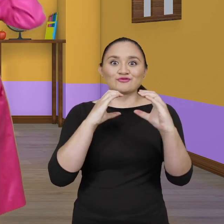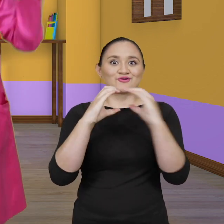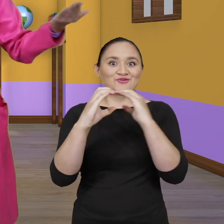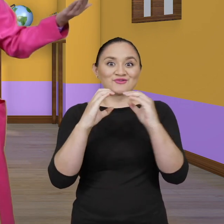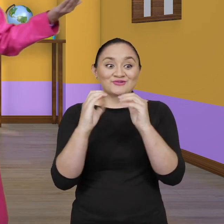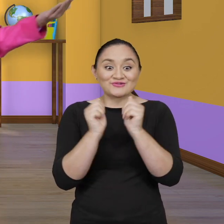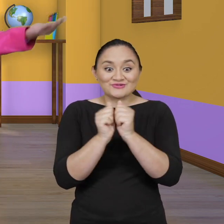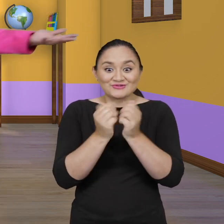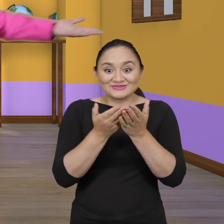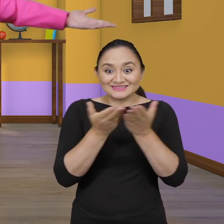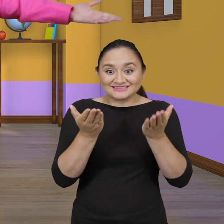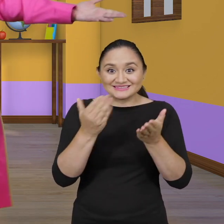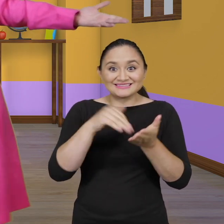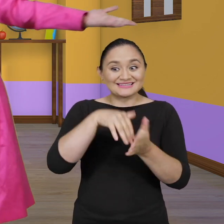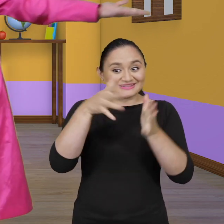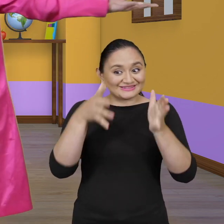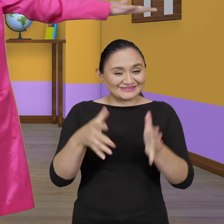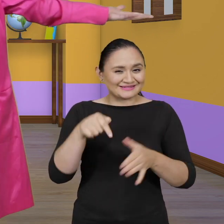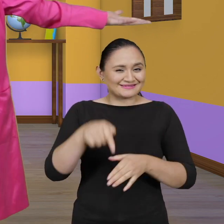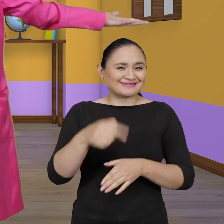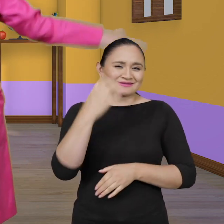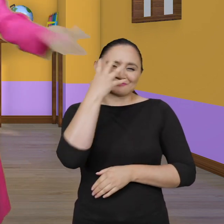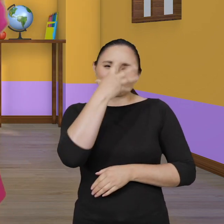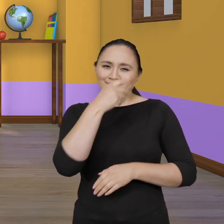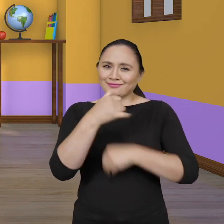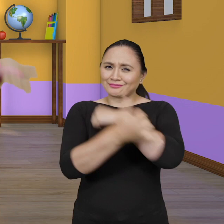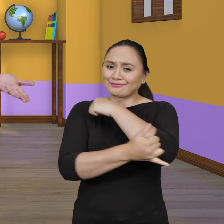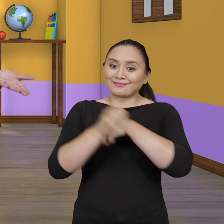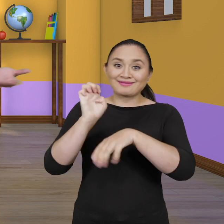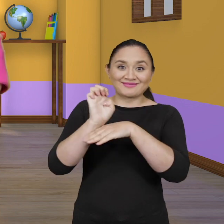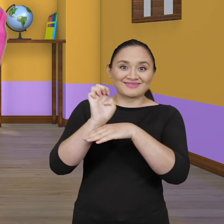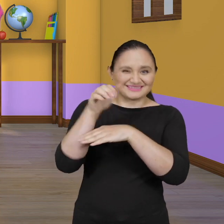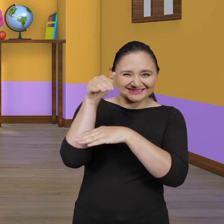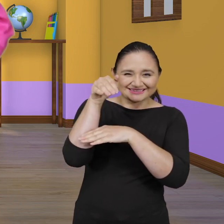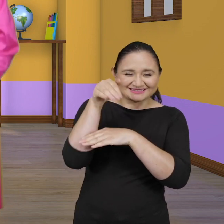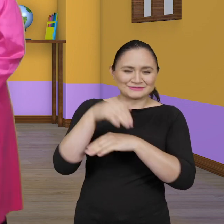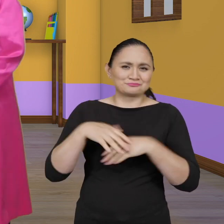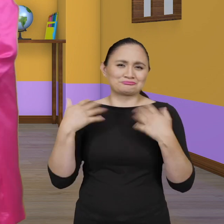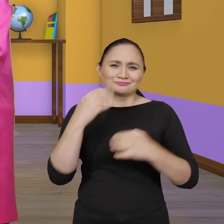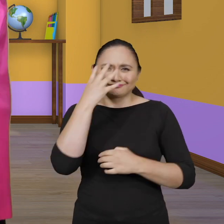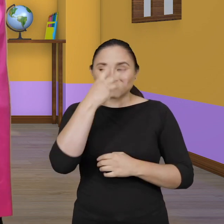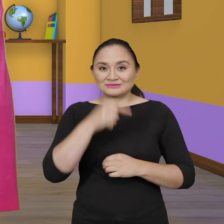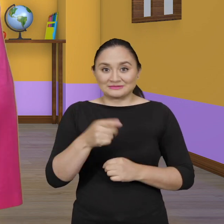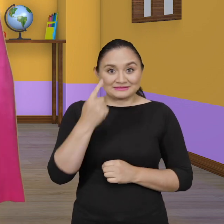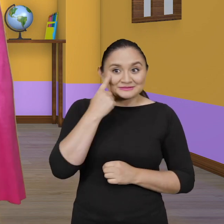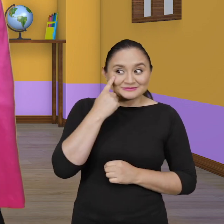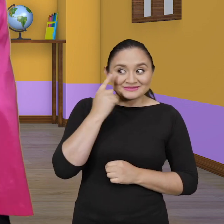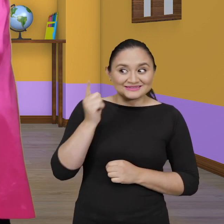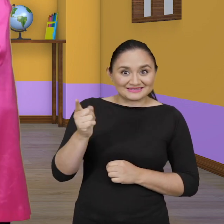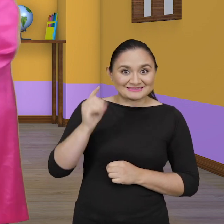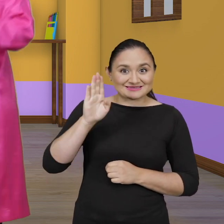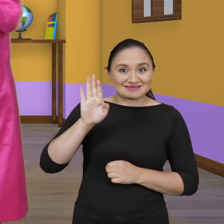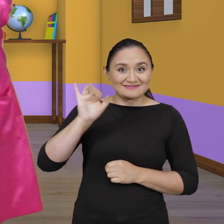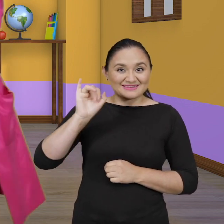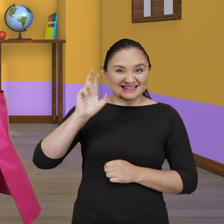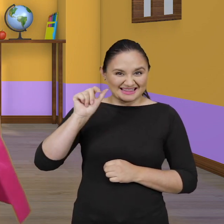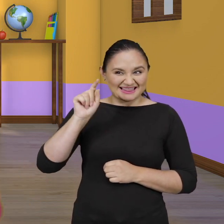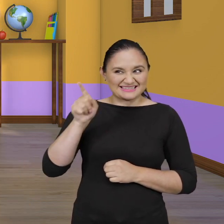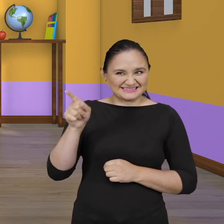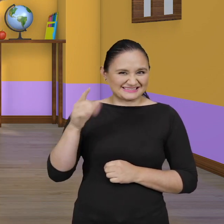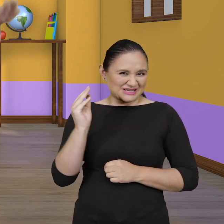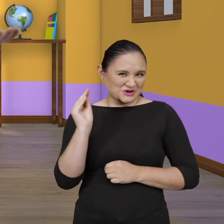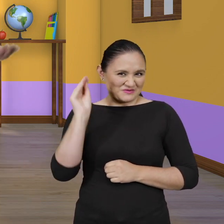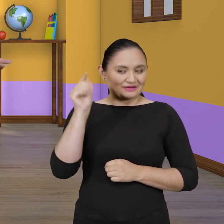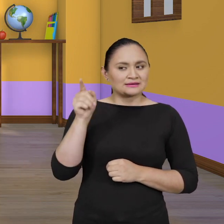con las y los estudiantes de mi lindo país. ¡Qué chévere! ¿Vieron cómo a Brittany le